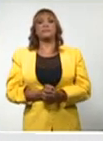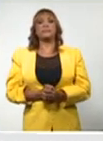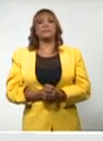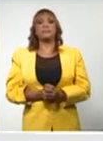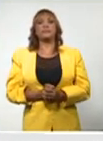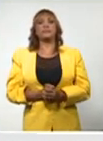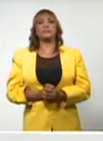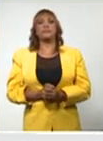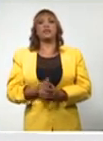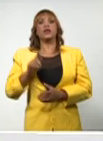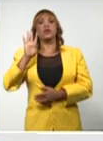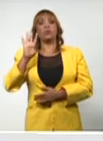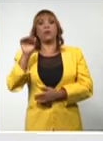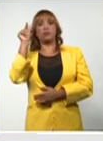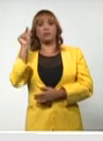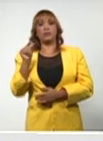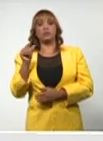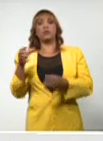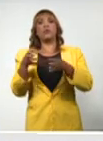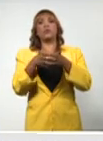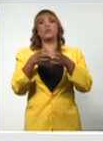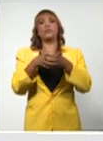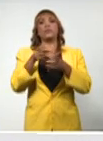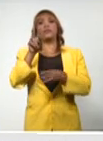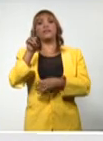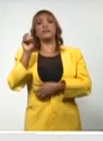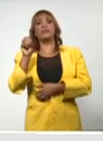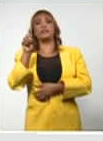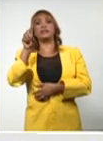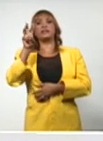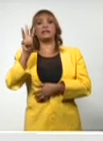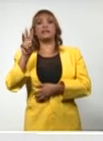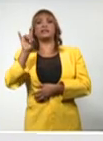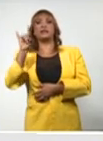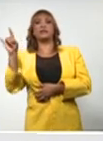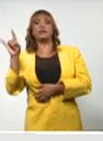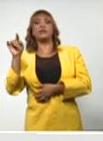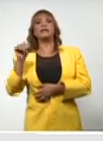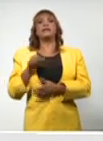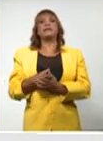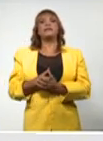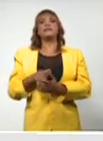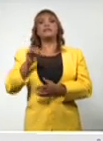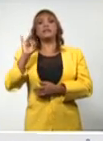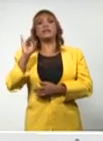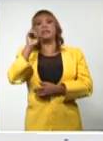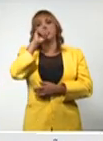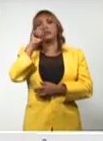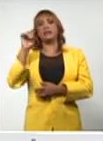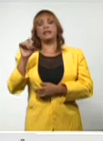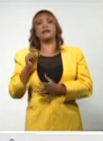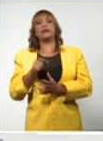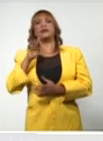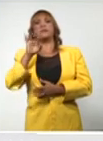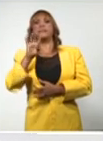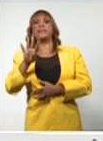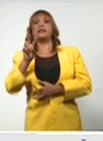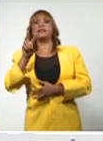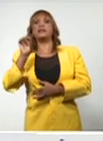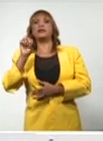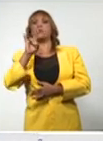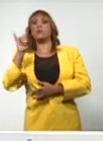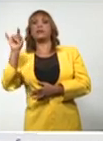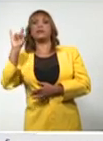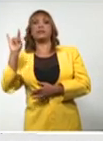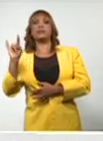4 personas en el grupo de 20 a 39 años, 7 en el grupo de 40 a 59 y una persona en el grupo